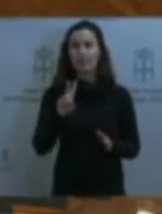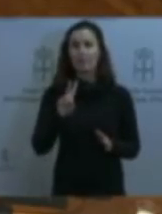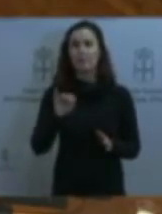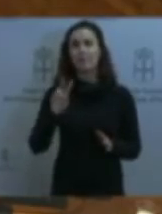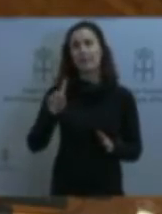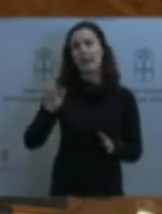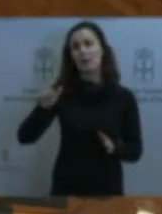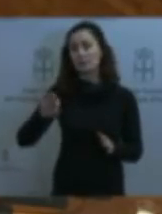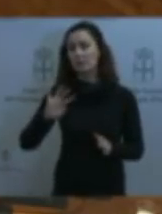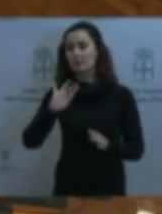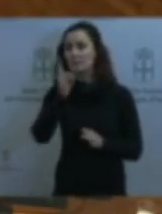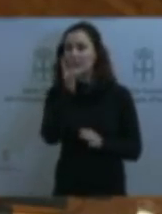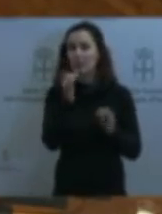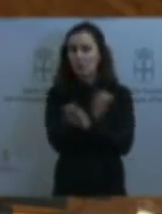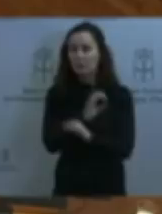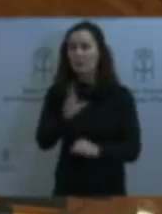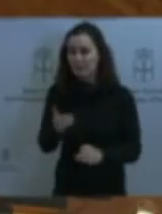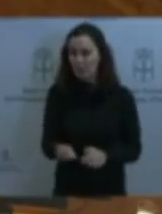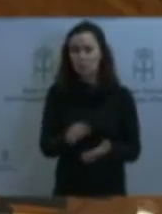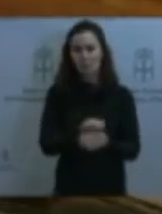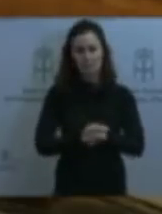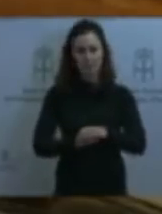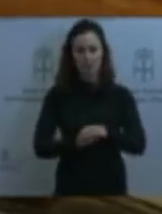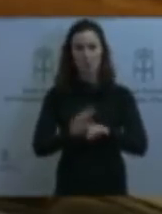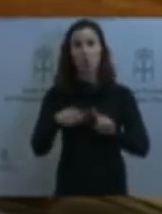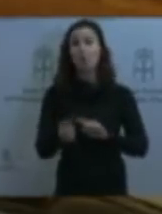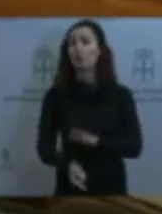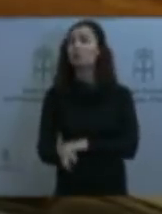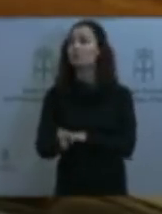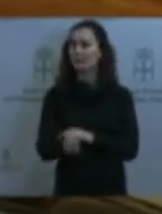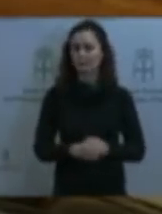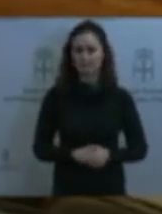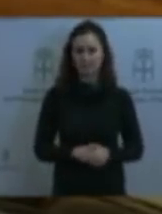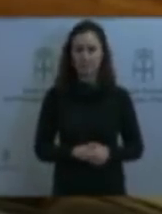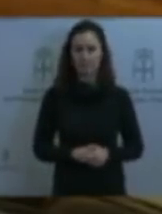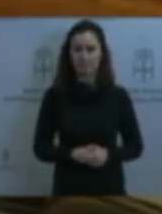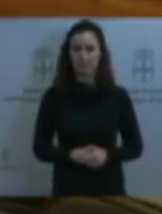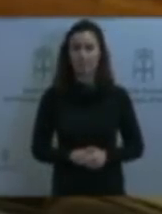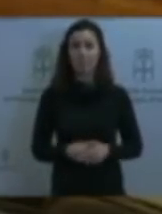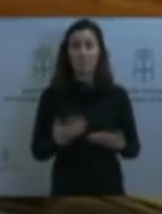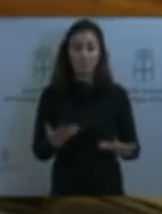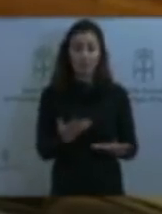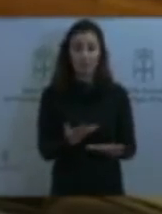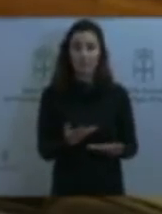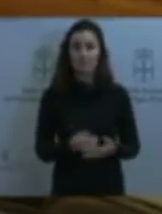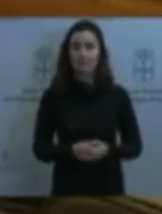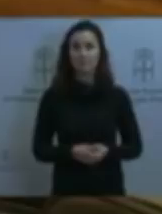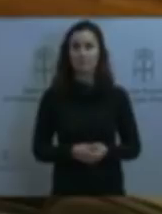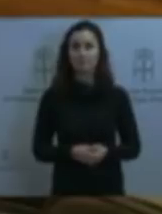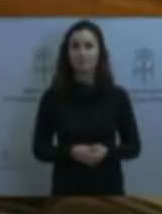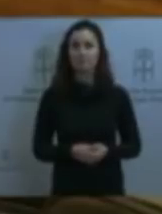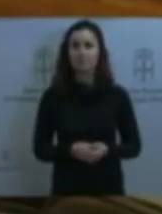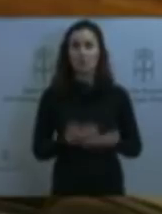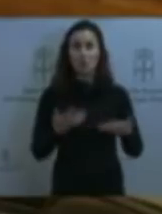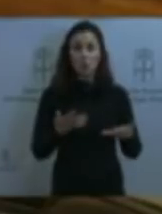confusión. Prosiga con su intervención. Bien. Insisto en que usted tiene que dar una respuesta para que nos podamos